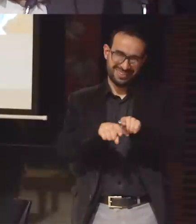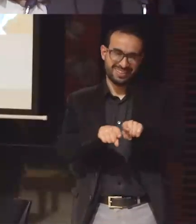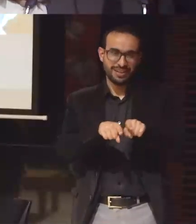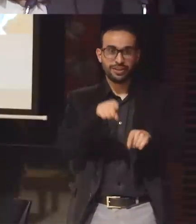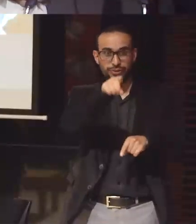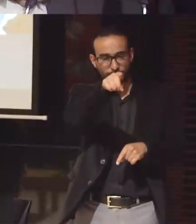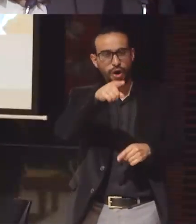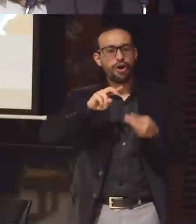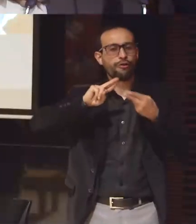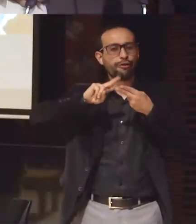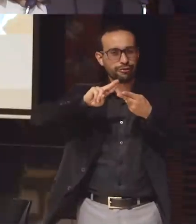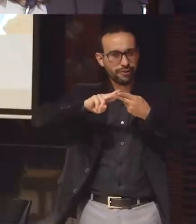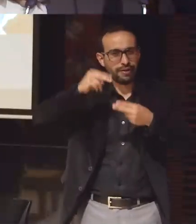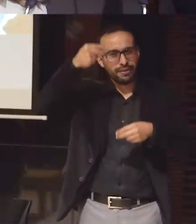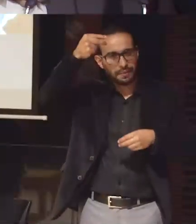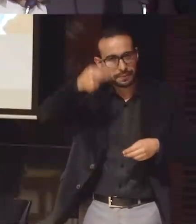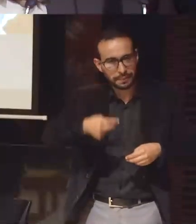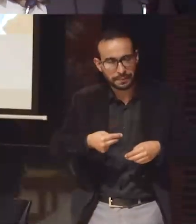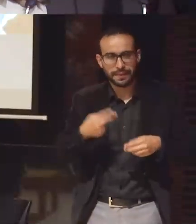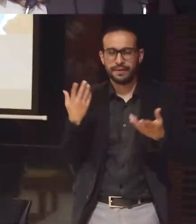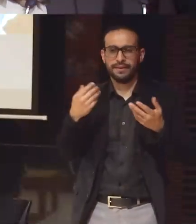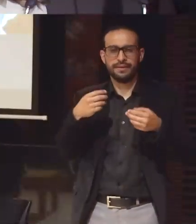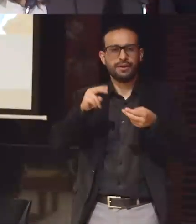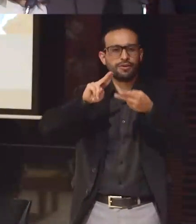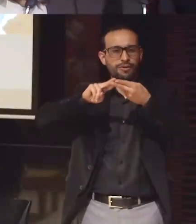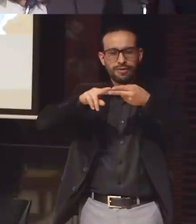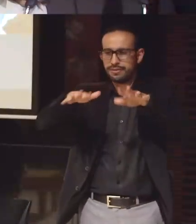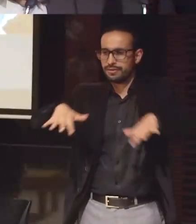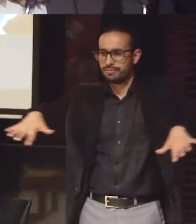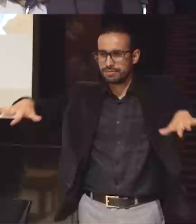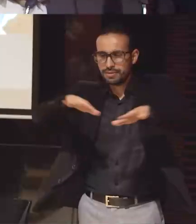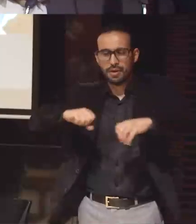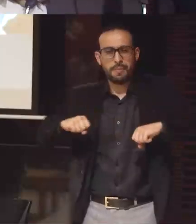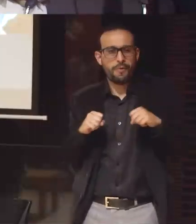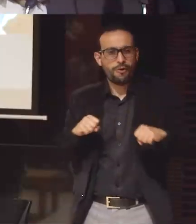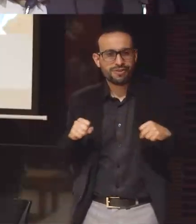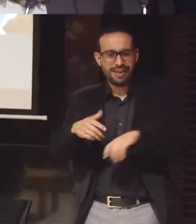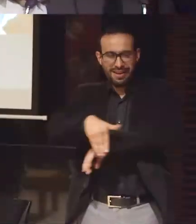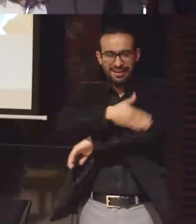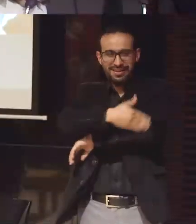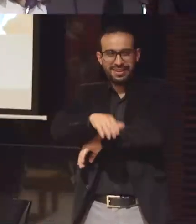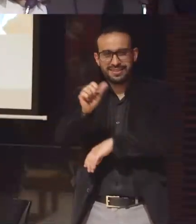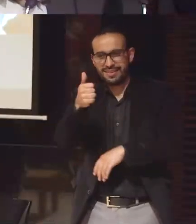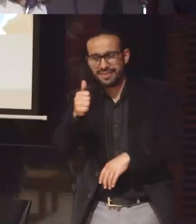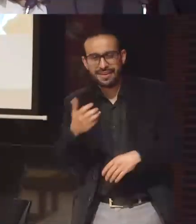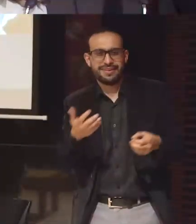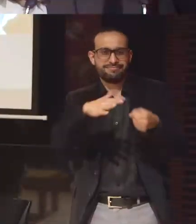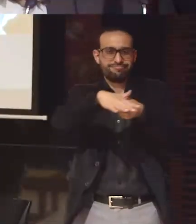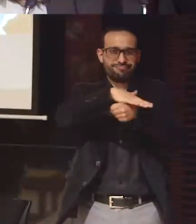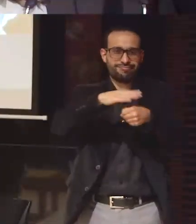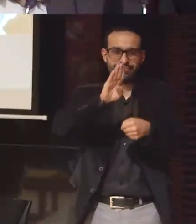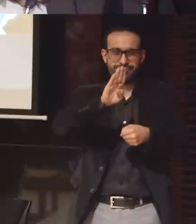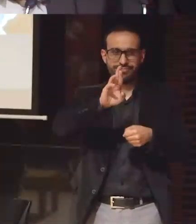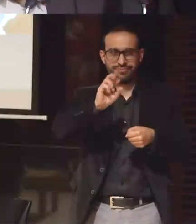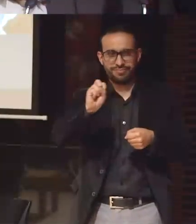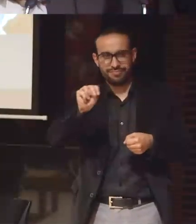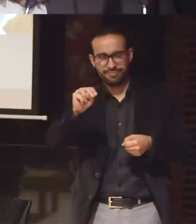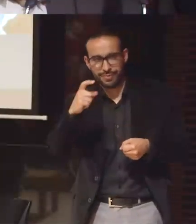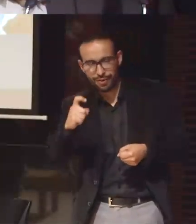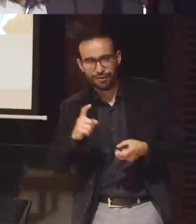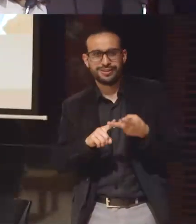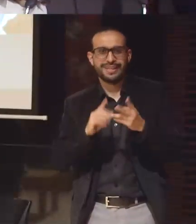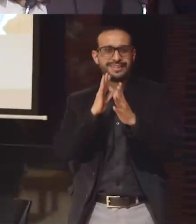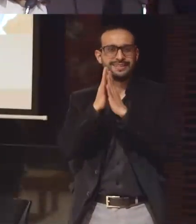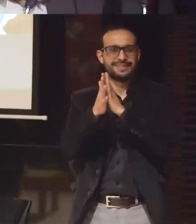de su barrio, cuando uno conoce la historia de Bogotá, de la calle 10, del Bronx, del Centro Internacional y de todas estas cosas y la tiene